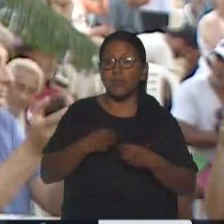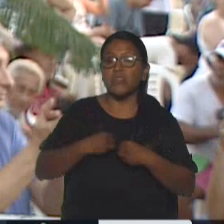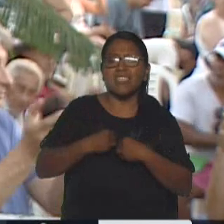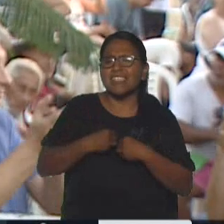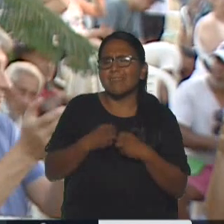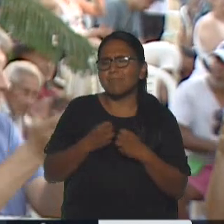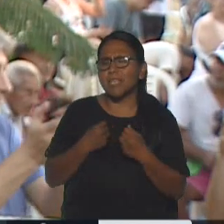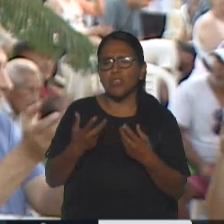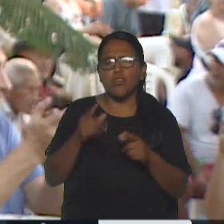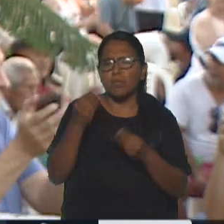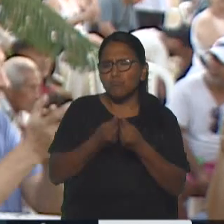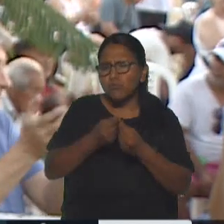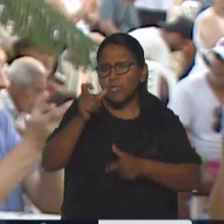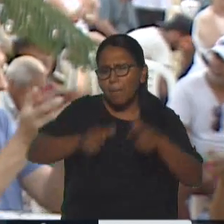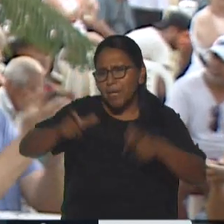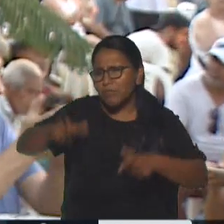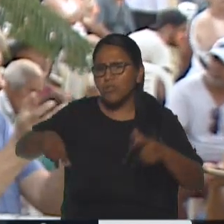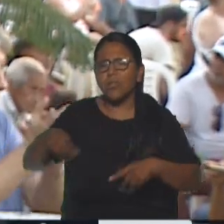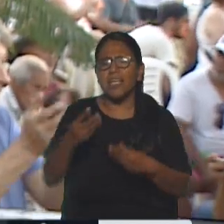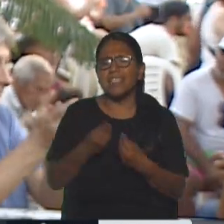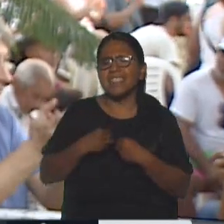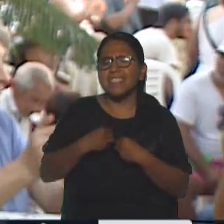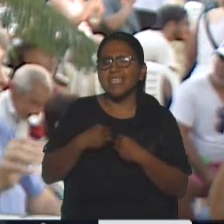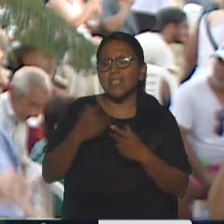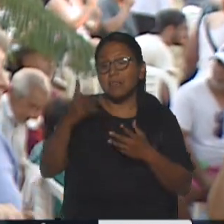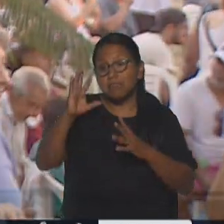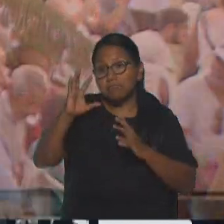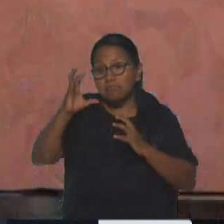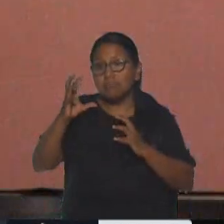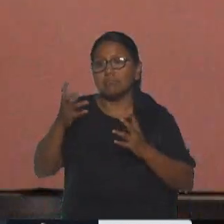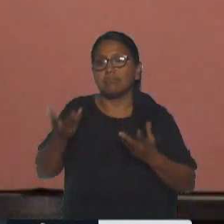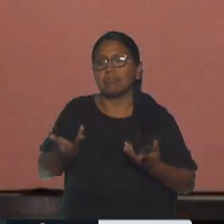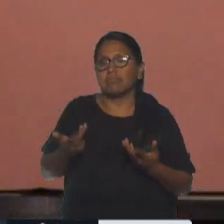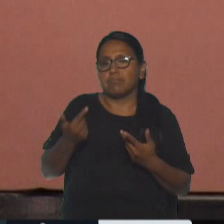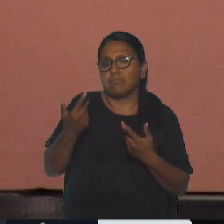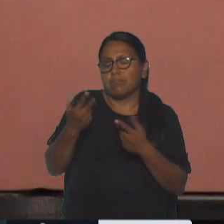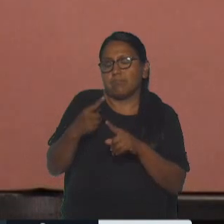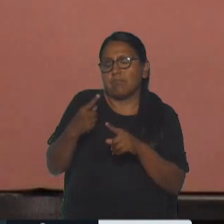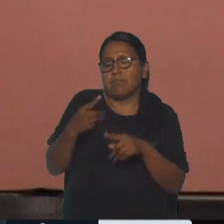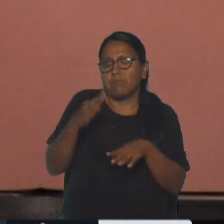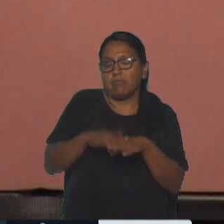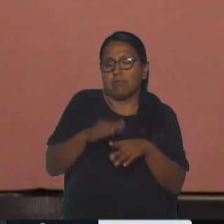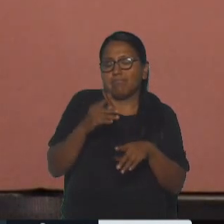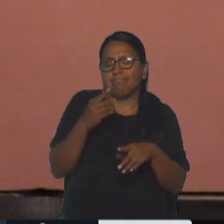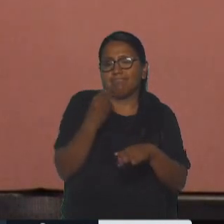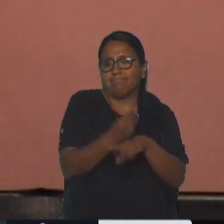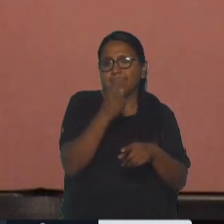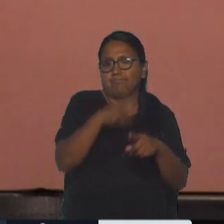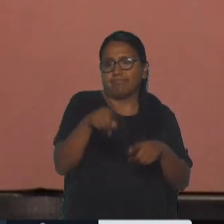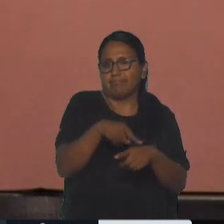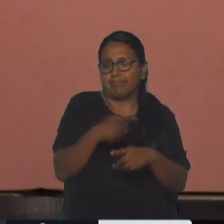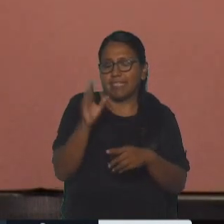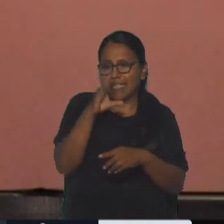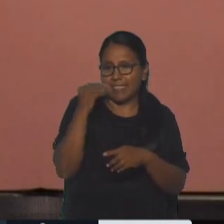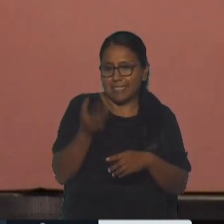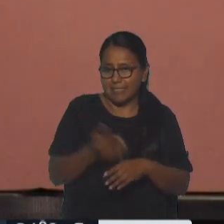sentimiento de mucha gente que se siente indignada por la proscripción a Cristina Fernández de Kirchner. ¿Usted